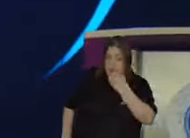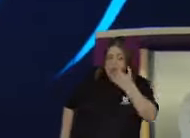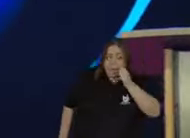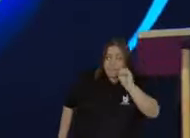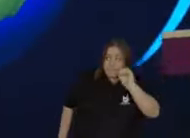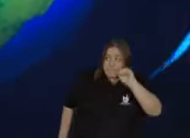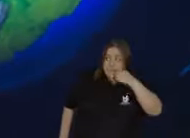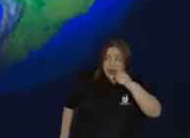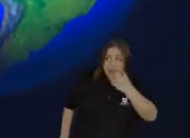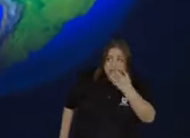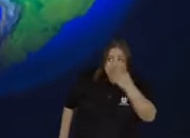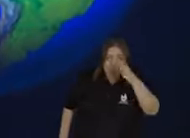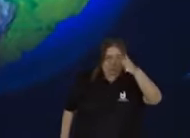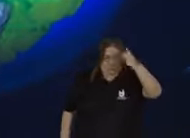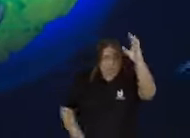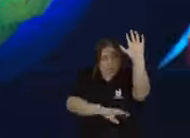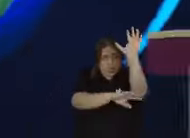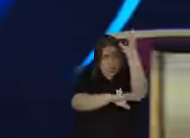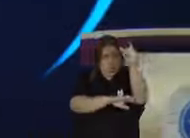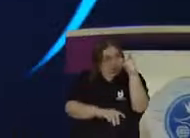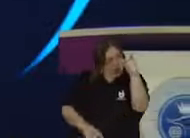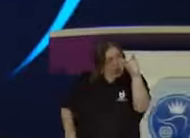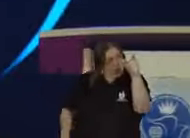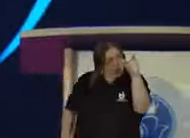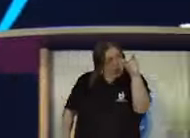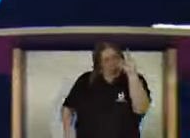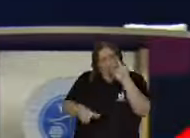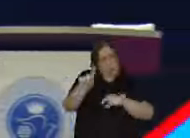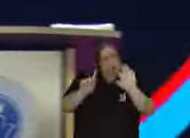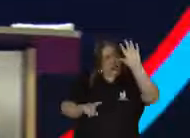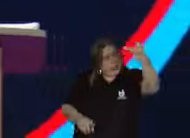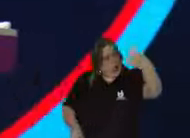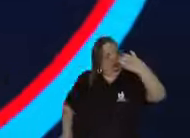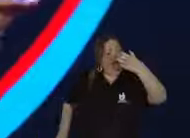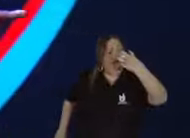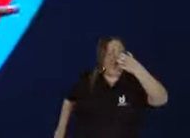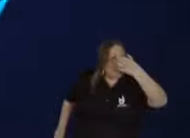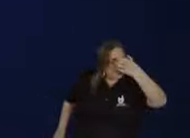que de este árbol no puedes comer, que este fruto no lo puedes tocar.